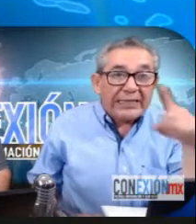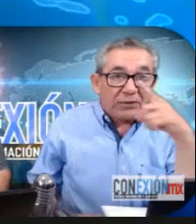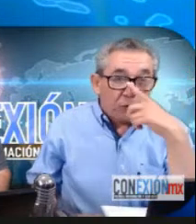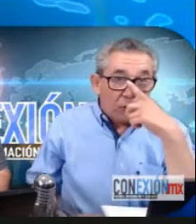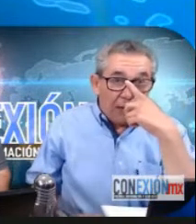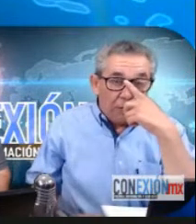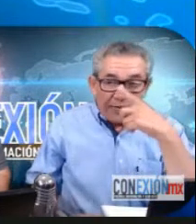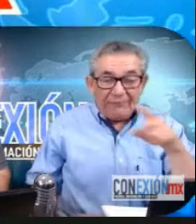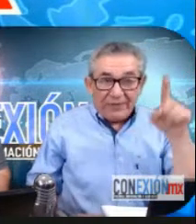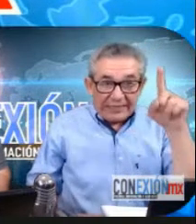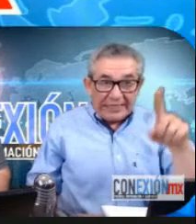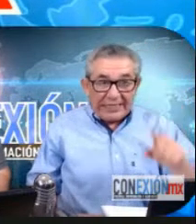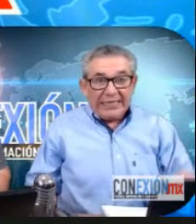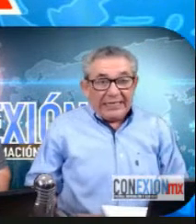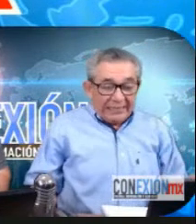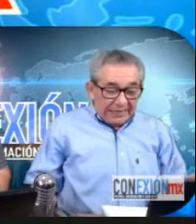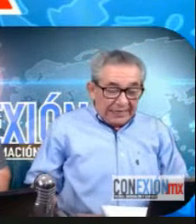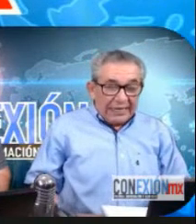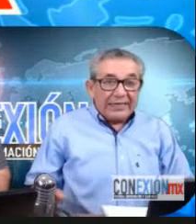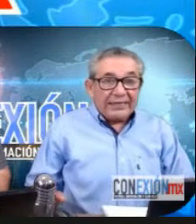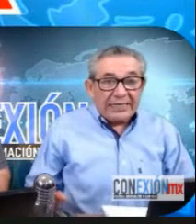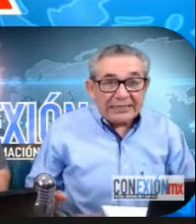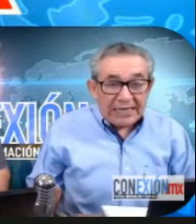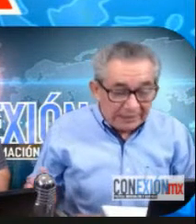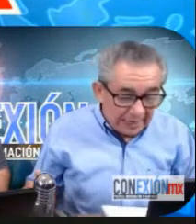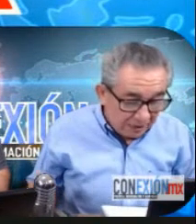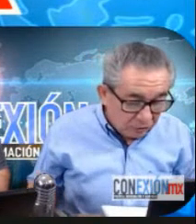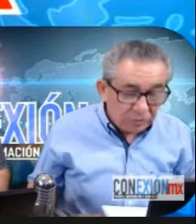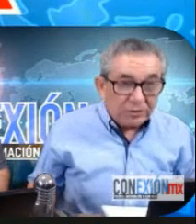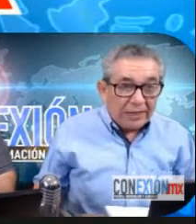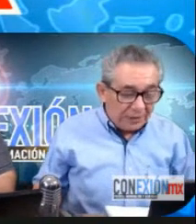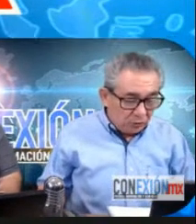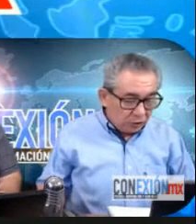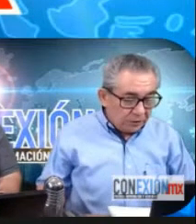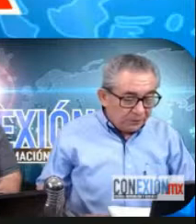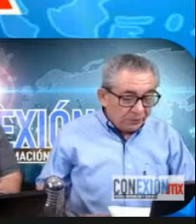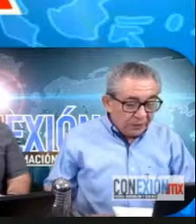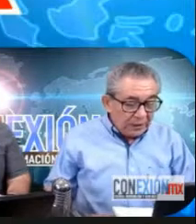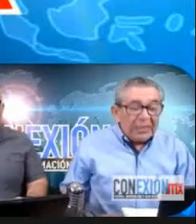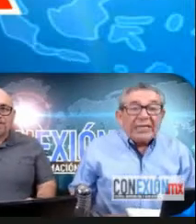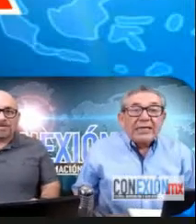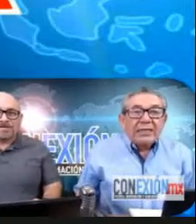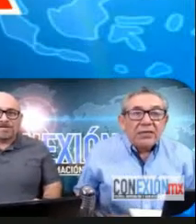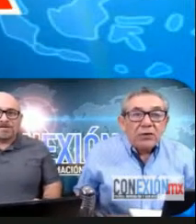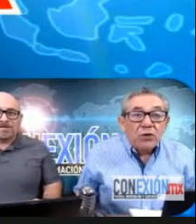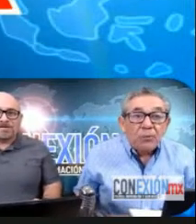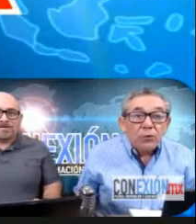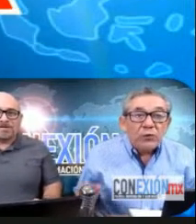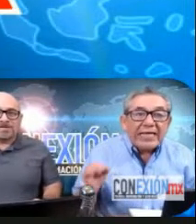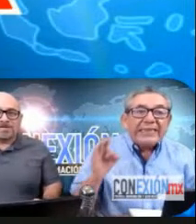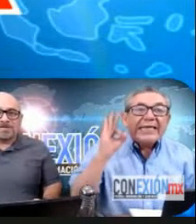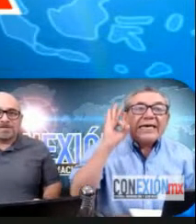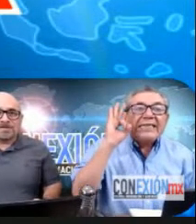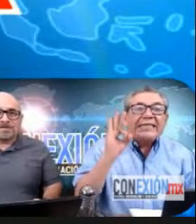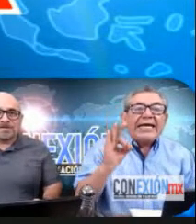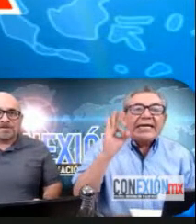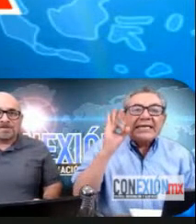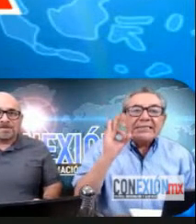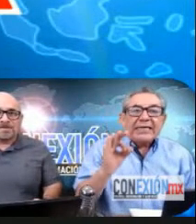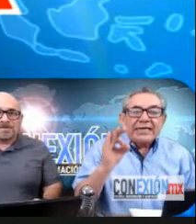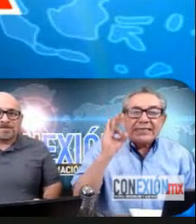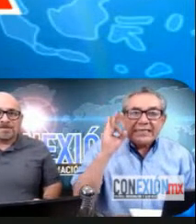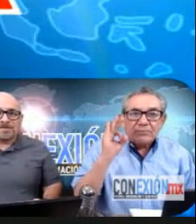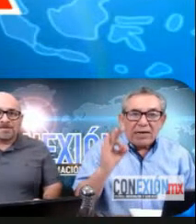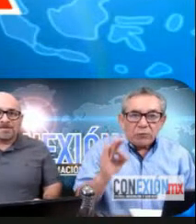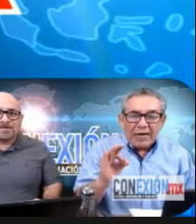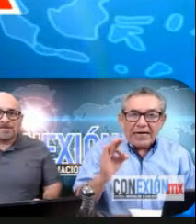crédito. Ahora, fíjate, Richard, Carlos, amigos, lo prudente que tiene que ser